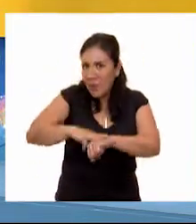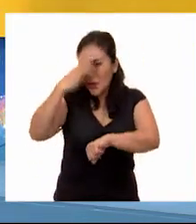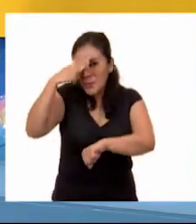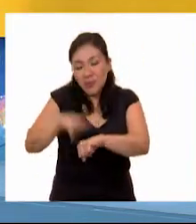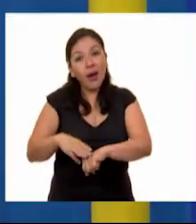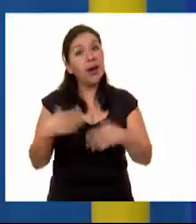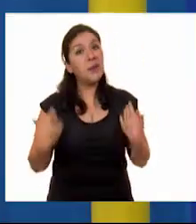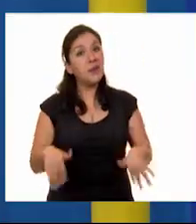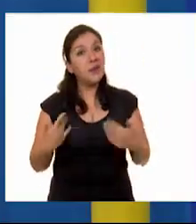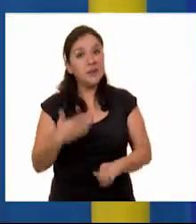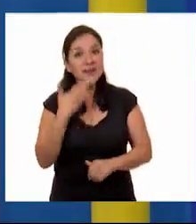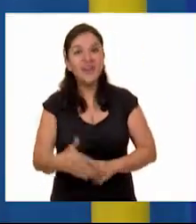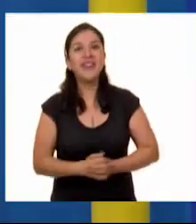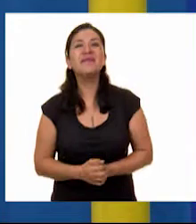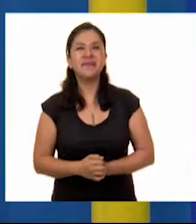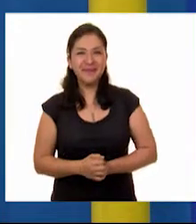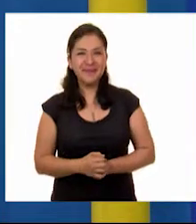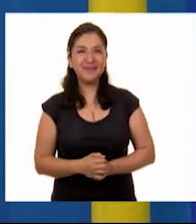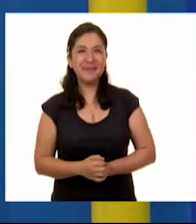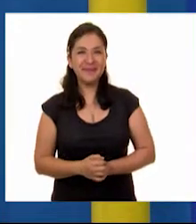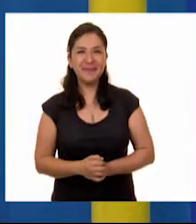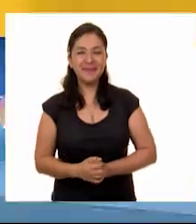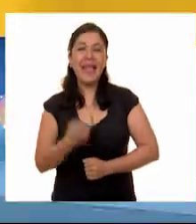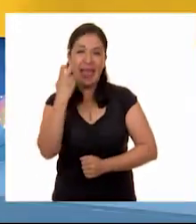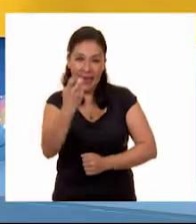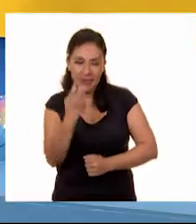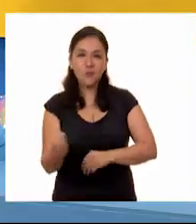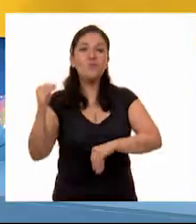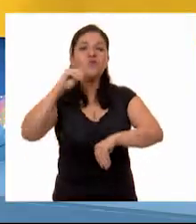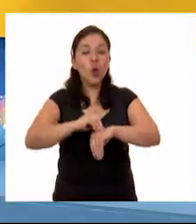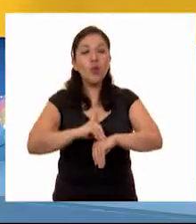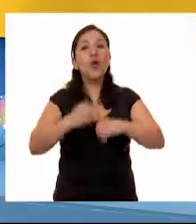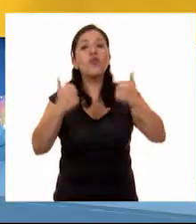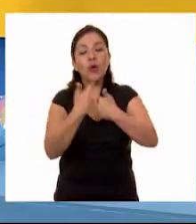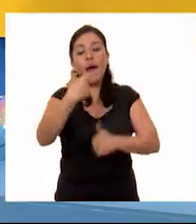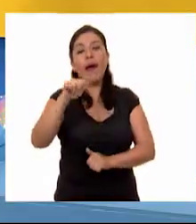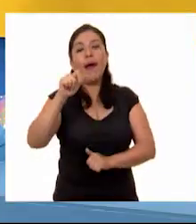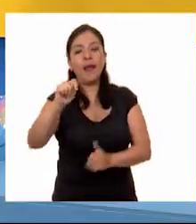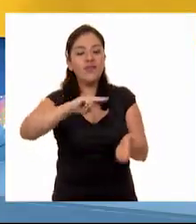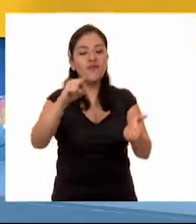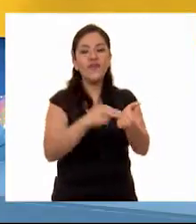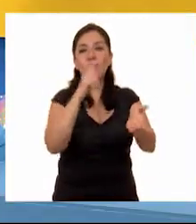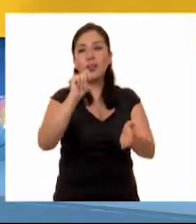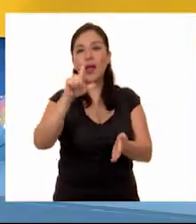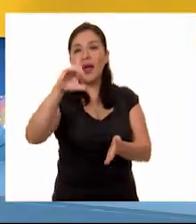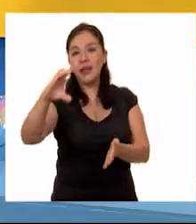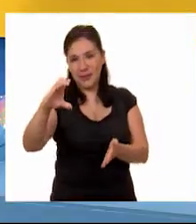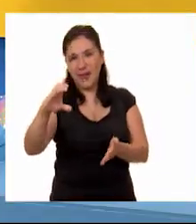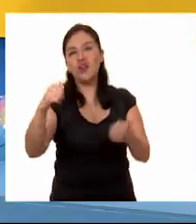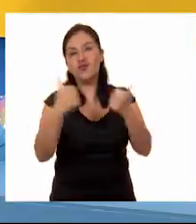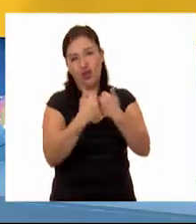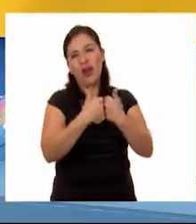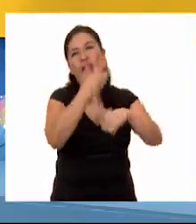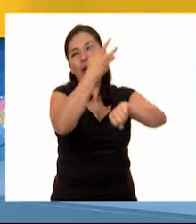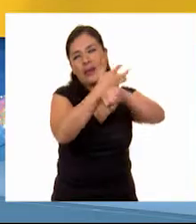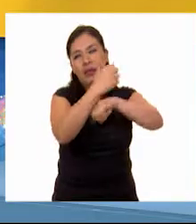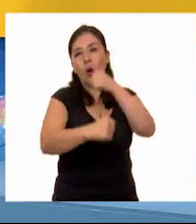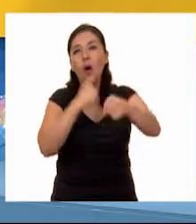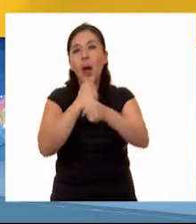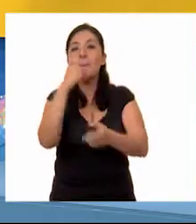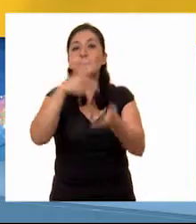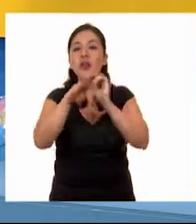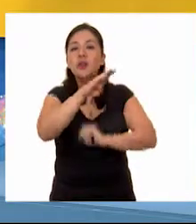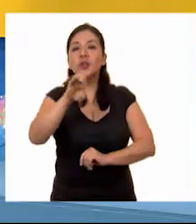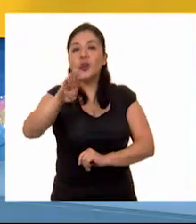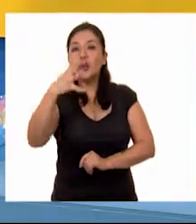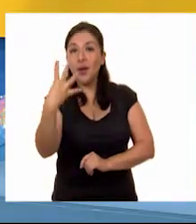memoria. Exacto. Se formalizó con la firma del Tratado de Libre Comercio de América del Norte en